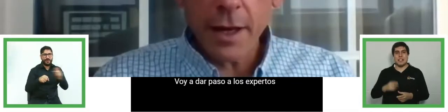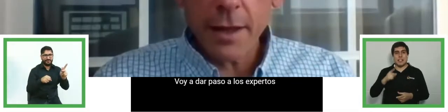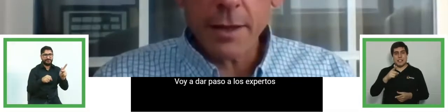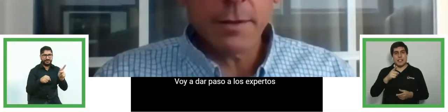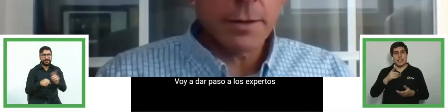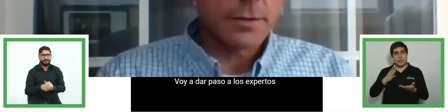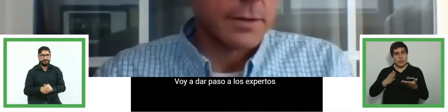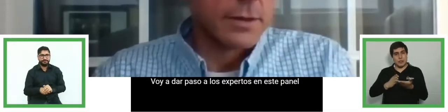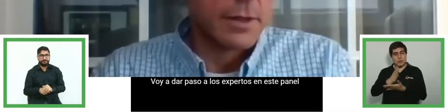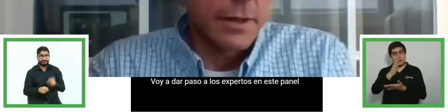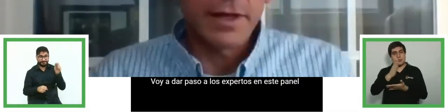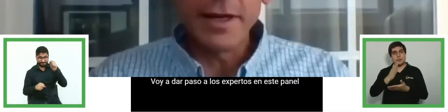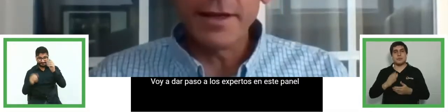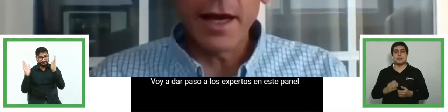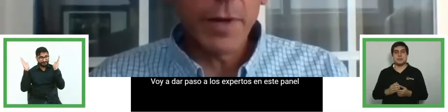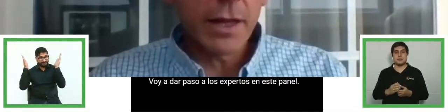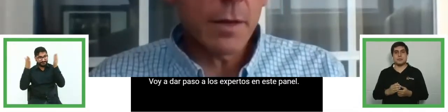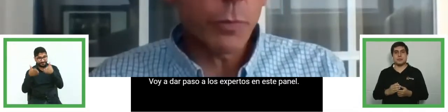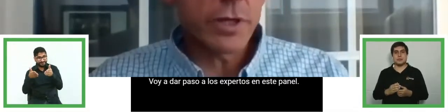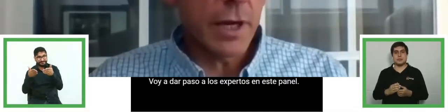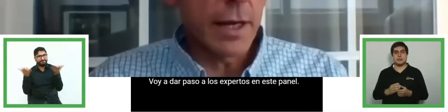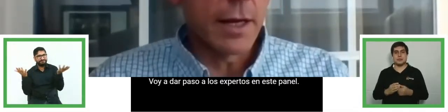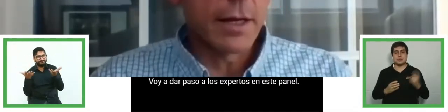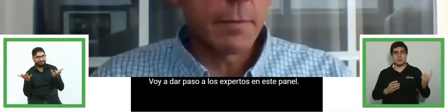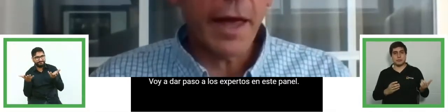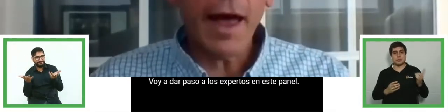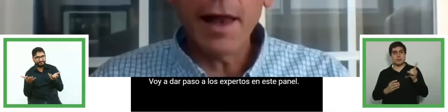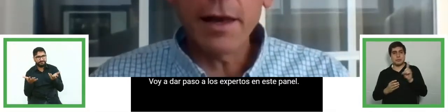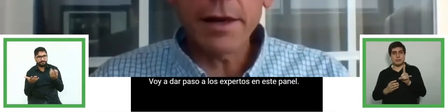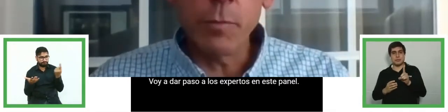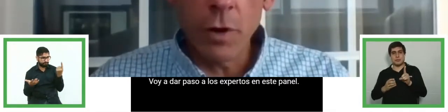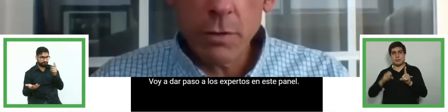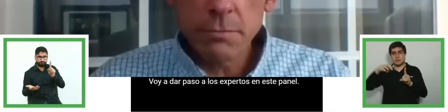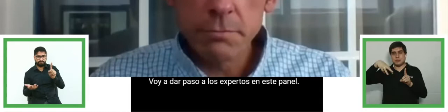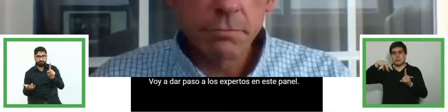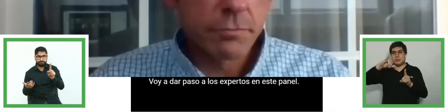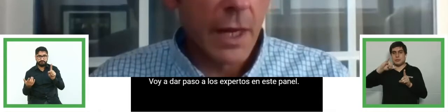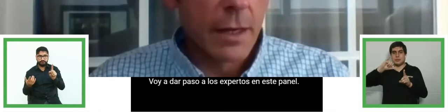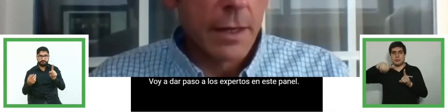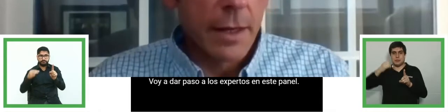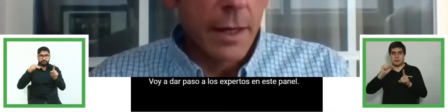dar entrada inicialmente pues a Michal Rimón,